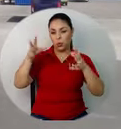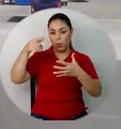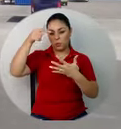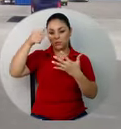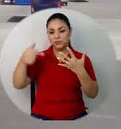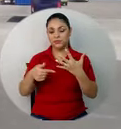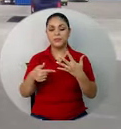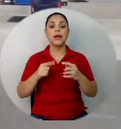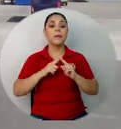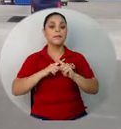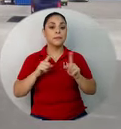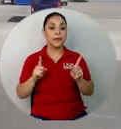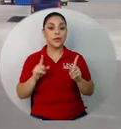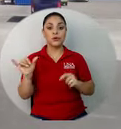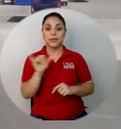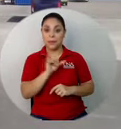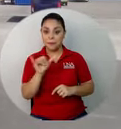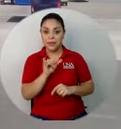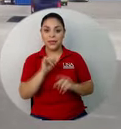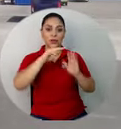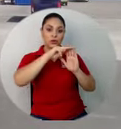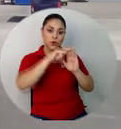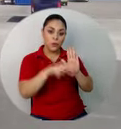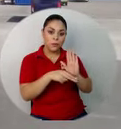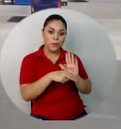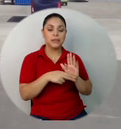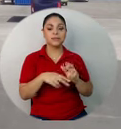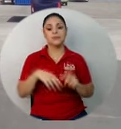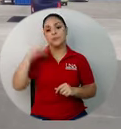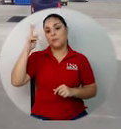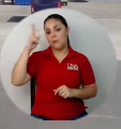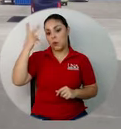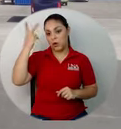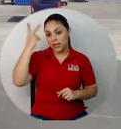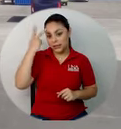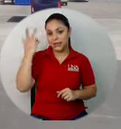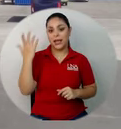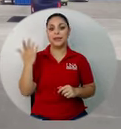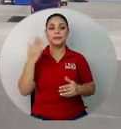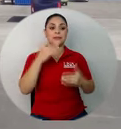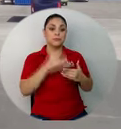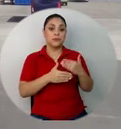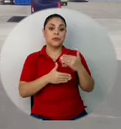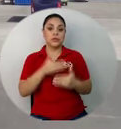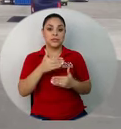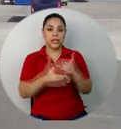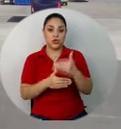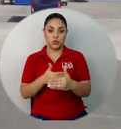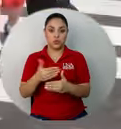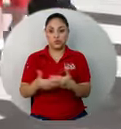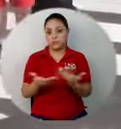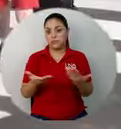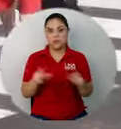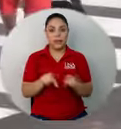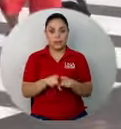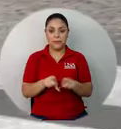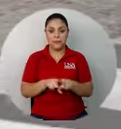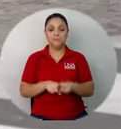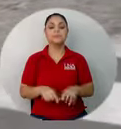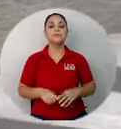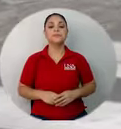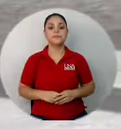todo este contexto podemos hablar de normas, podemos hablar de políticas, podemos hablar de procesos y